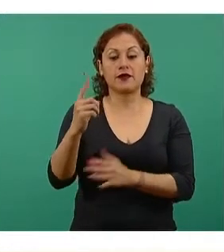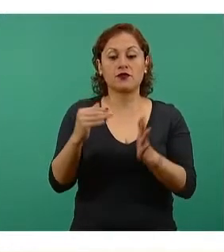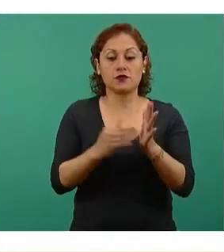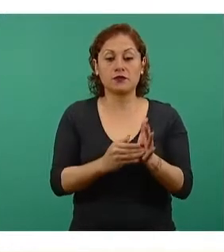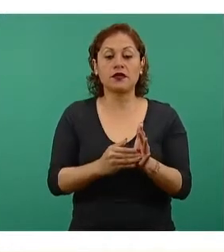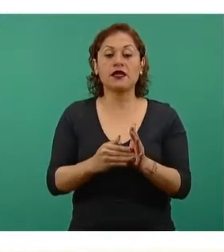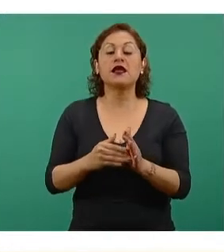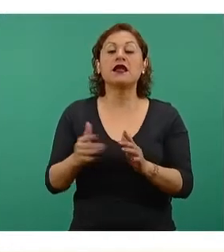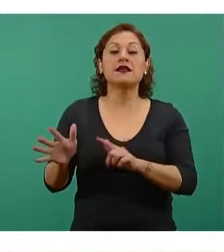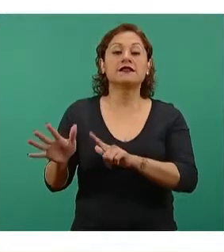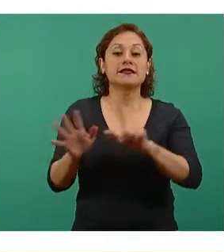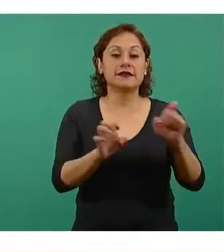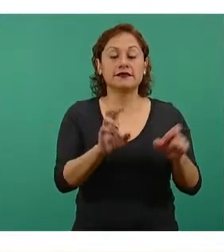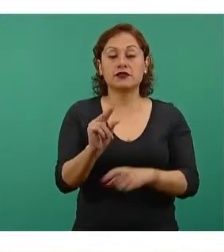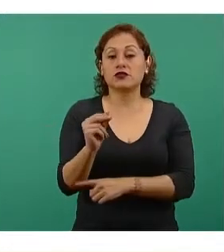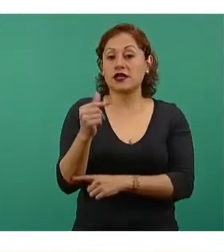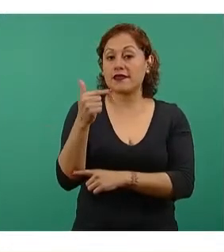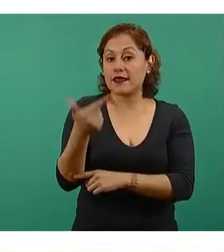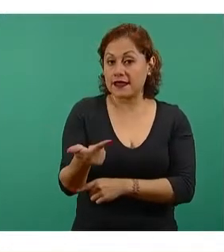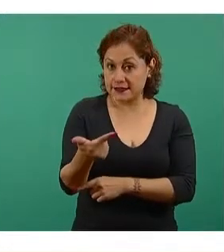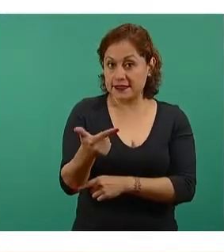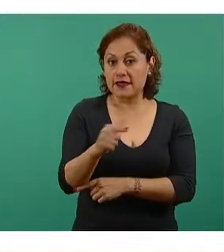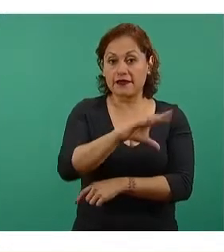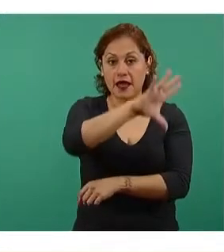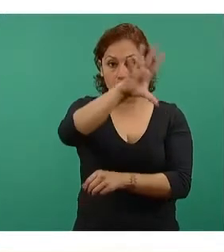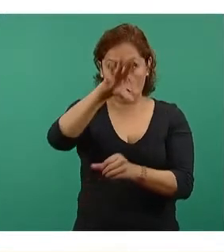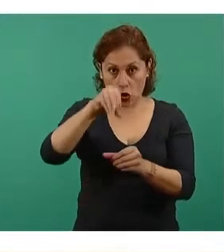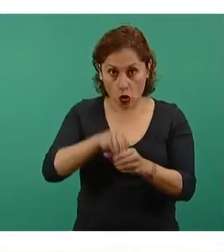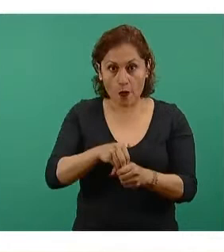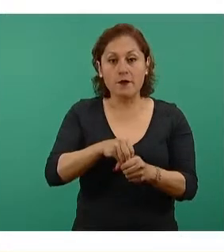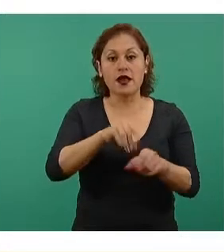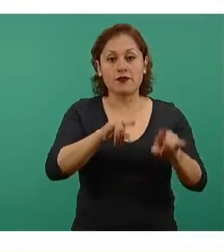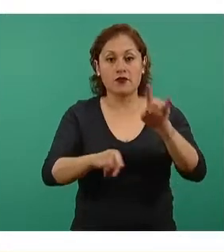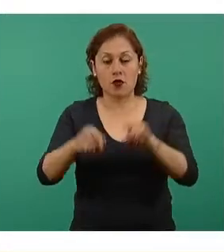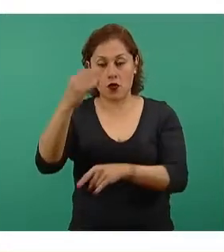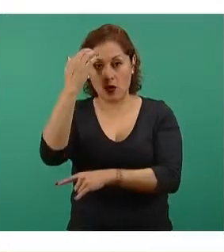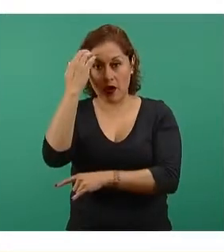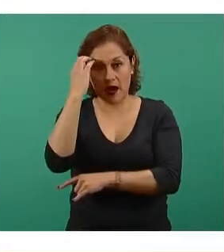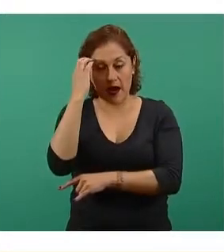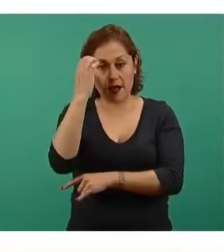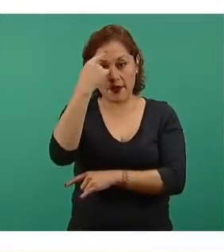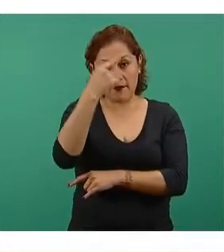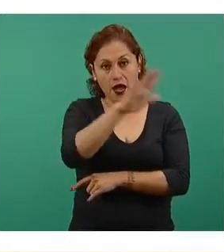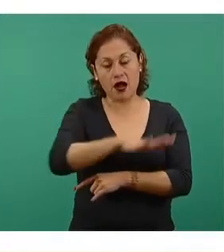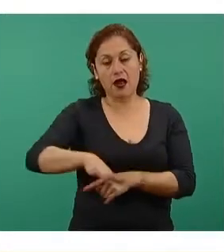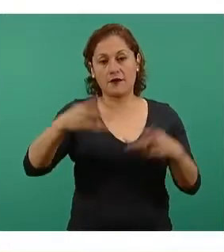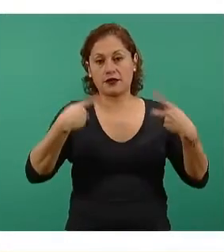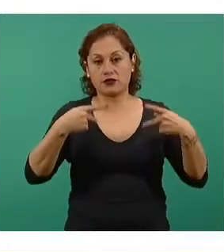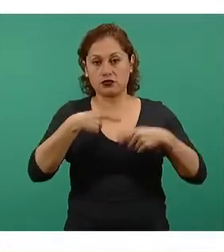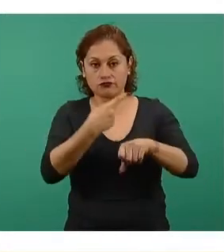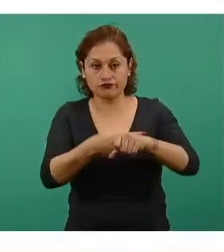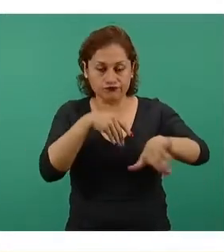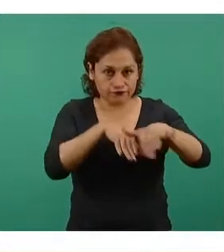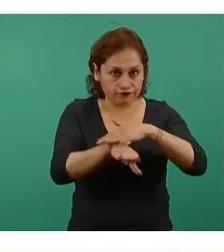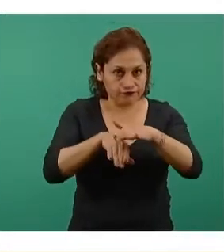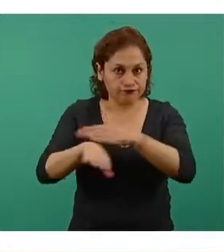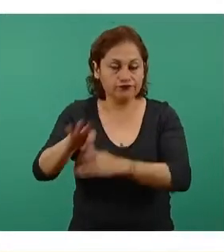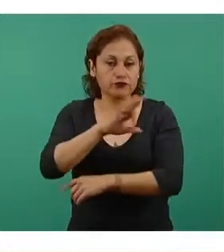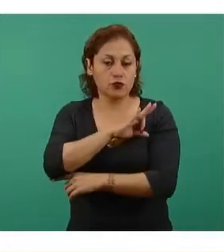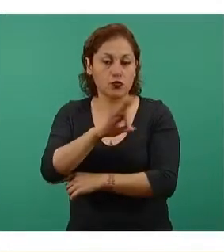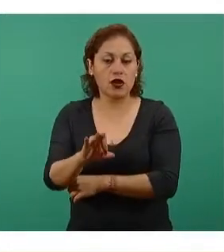31,787 camas totales contabilizadas para atender a la población. Sin embargo, tenemos